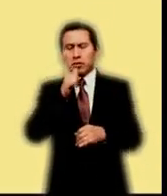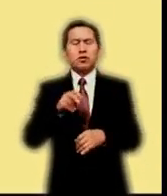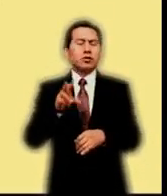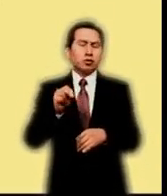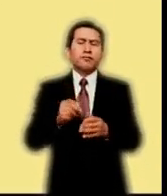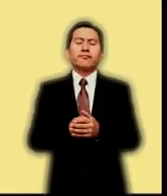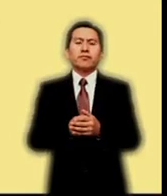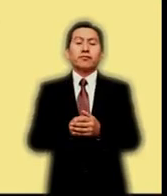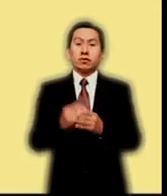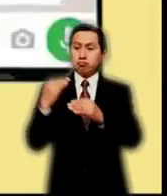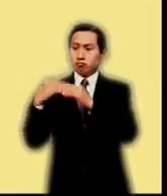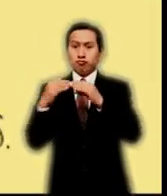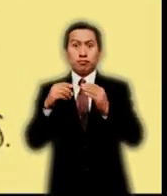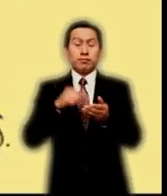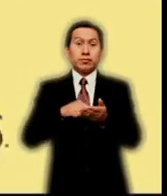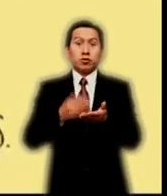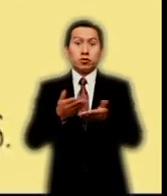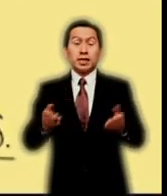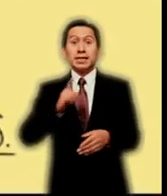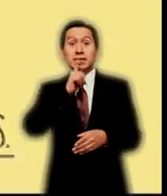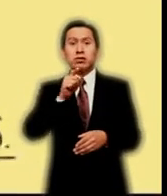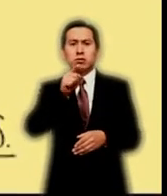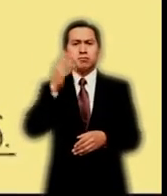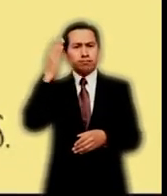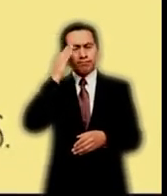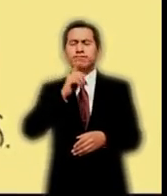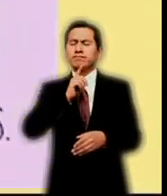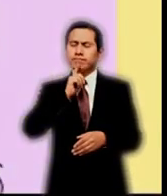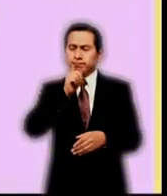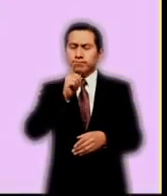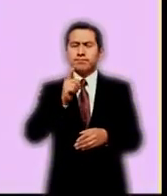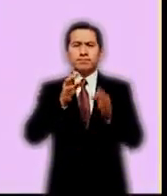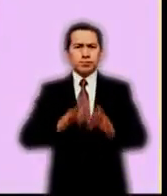imágenes anónimas. Comparte contenidos que sepas que sean ciertos y